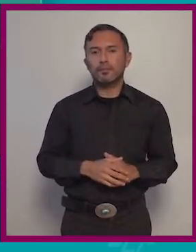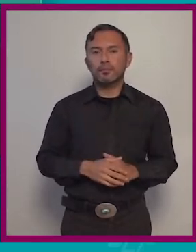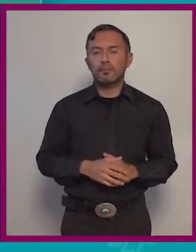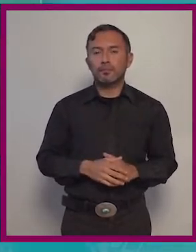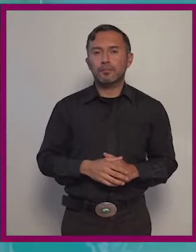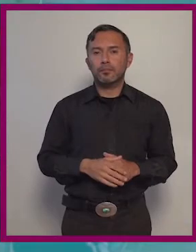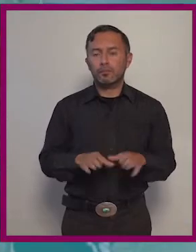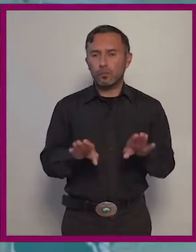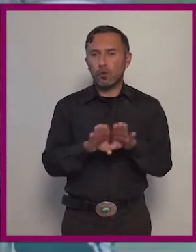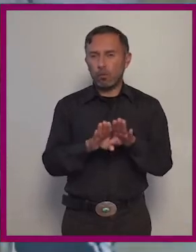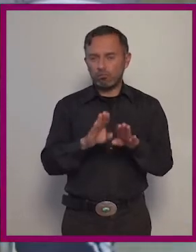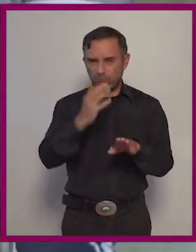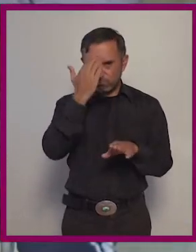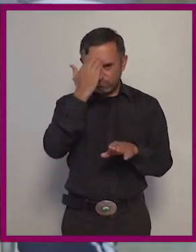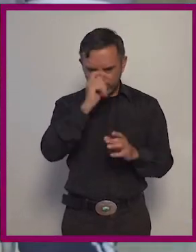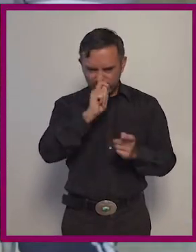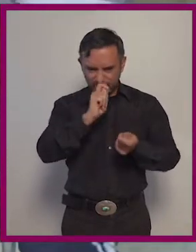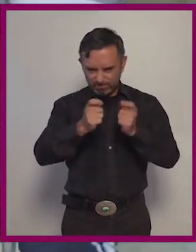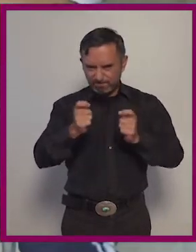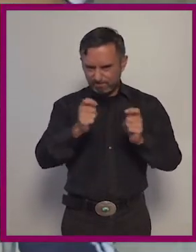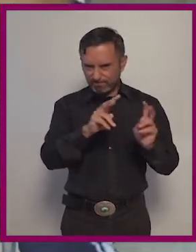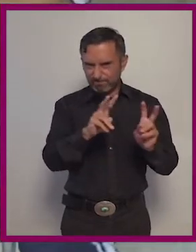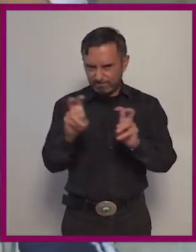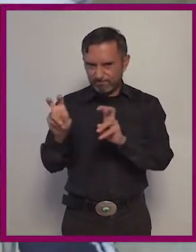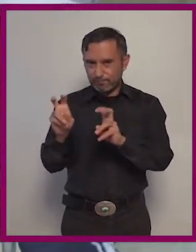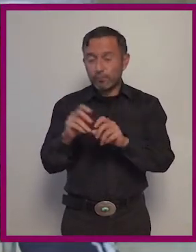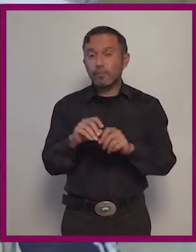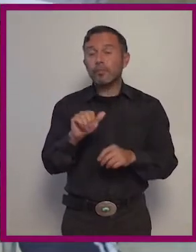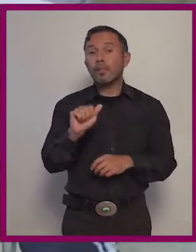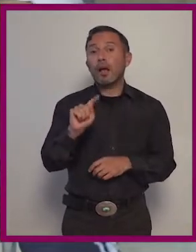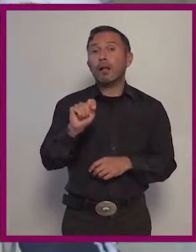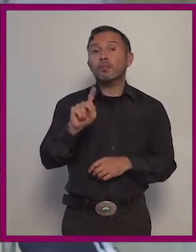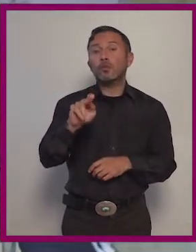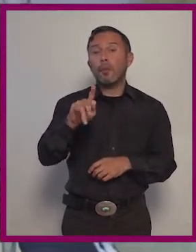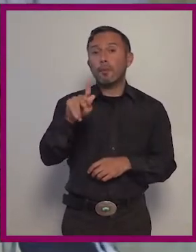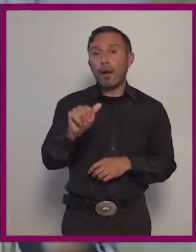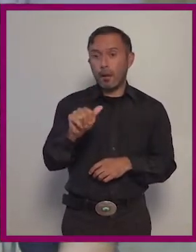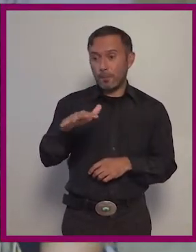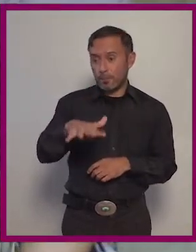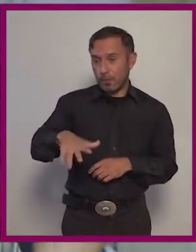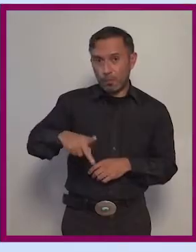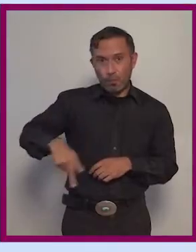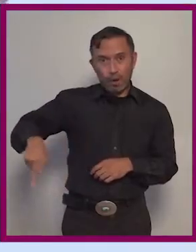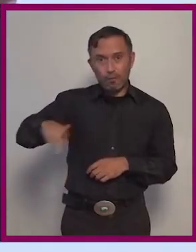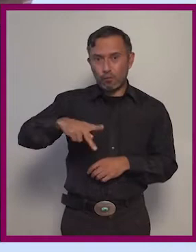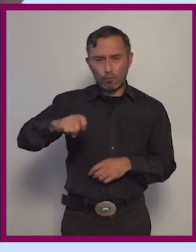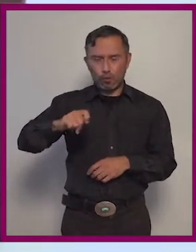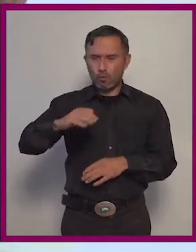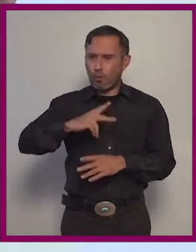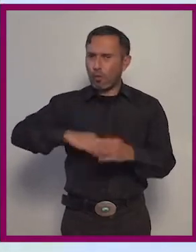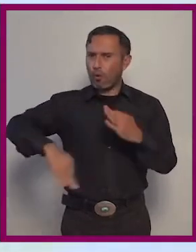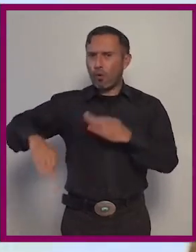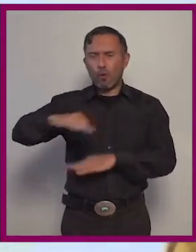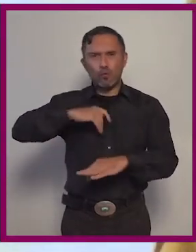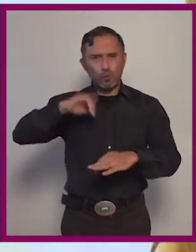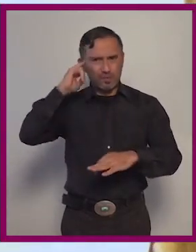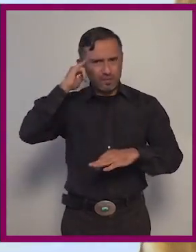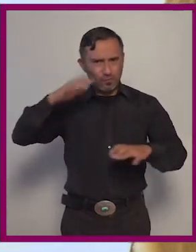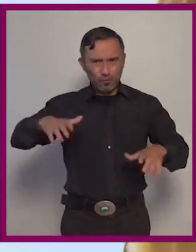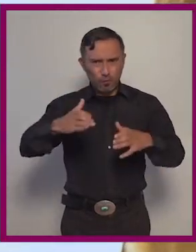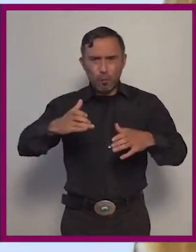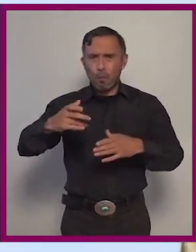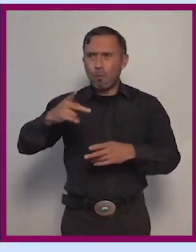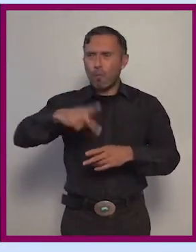de estos saberes, ¿no? Atzompa es todo un pueblo que hacemos la alfarería, que nos dedicamos, es un pueblo gigante